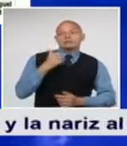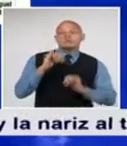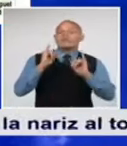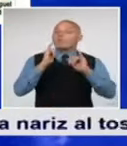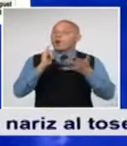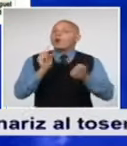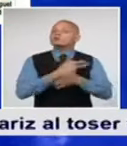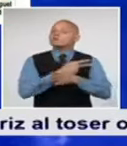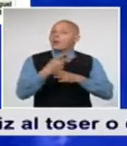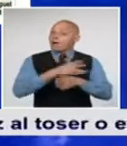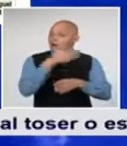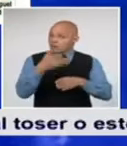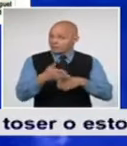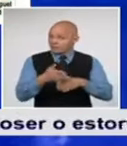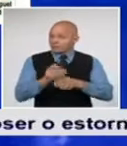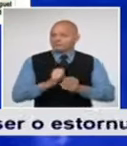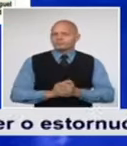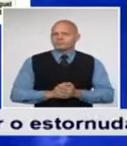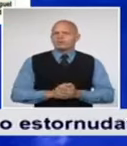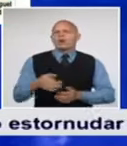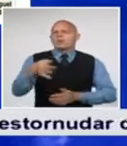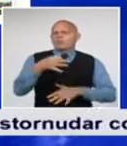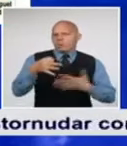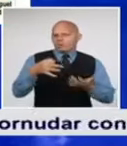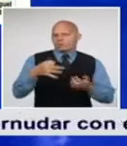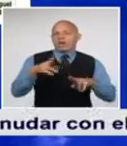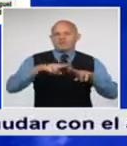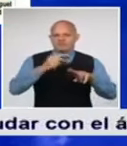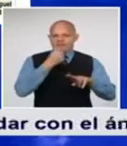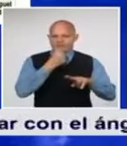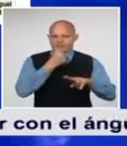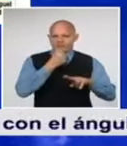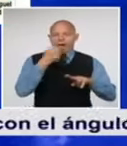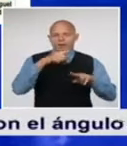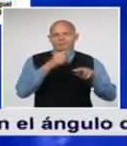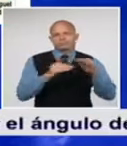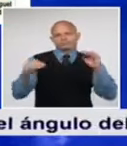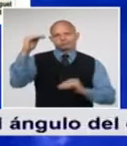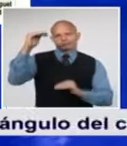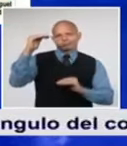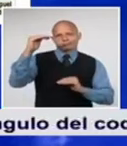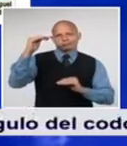La Habana Vieja, que nuevamente pasa al número mayor,